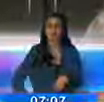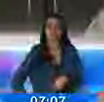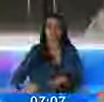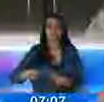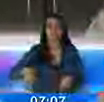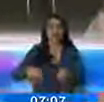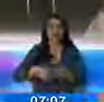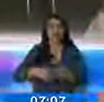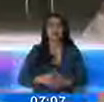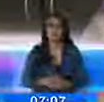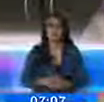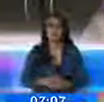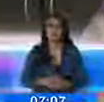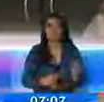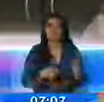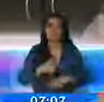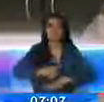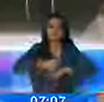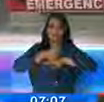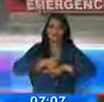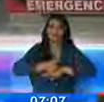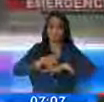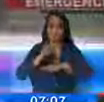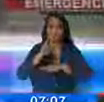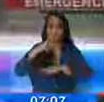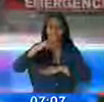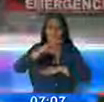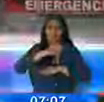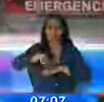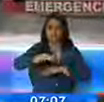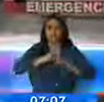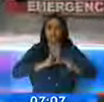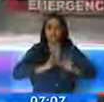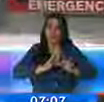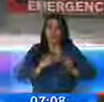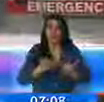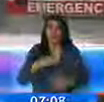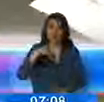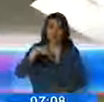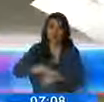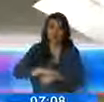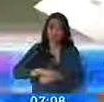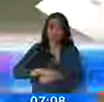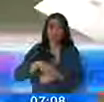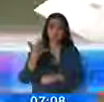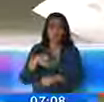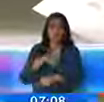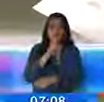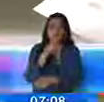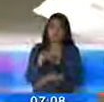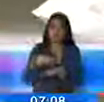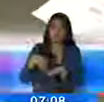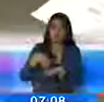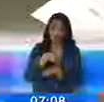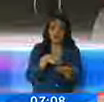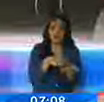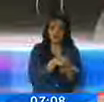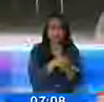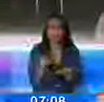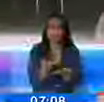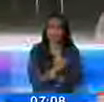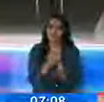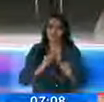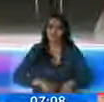carlos dávila comandante de la upc menciona que con esta captura se saca más de mil dosis del mercado